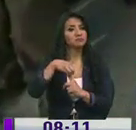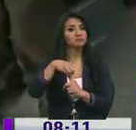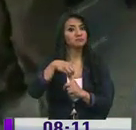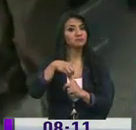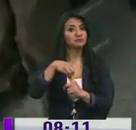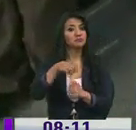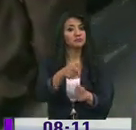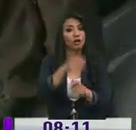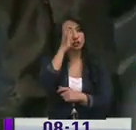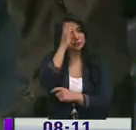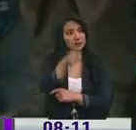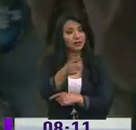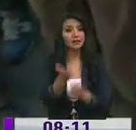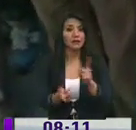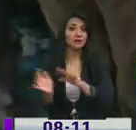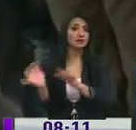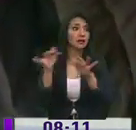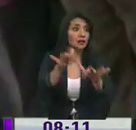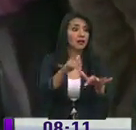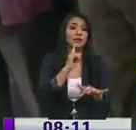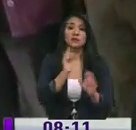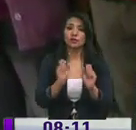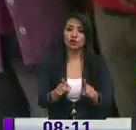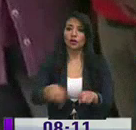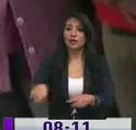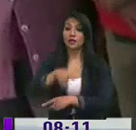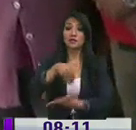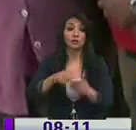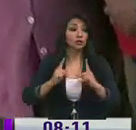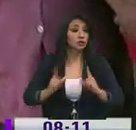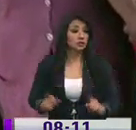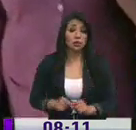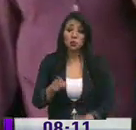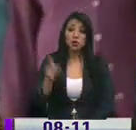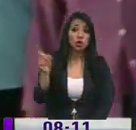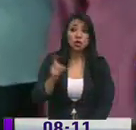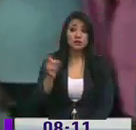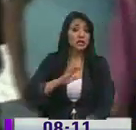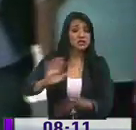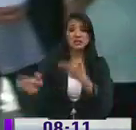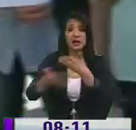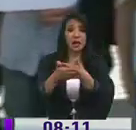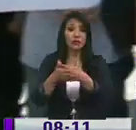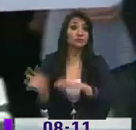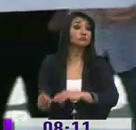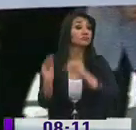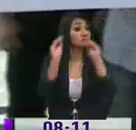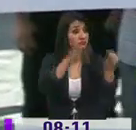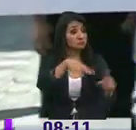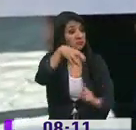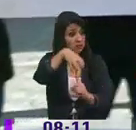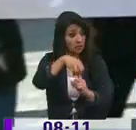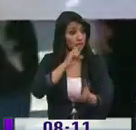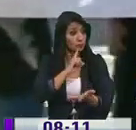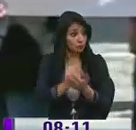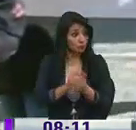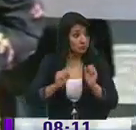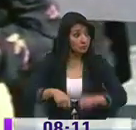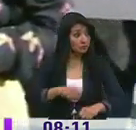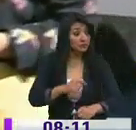inclusive hay un hospital. Y probablemente por eso digan, ok, este centro no es necesario y haya que trasladar a la población a otro